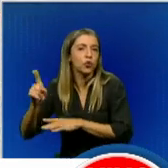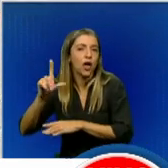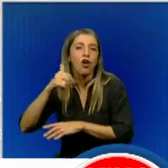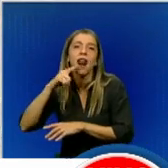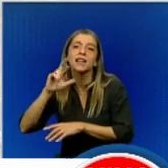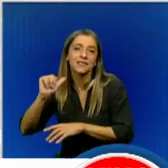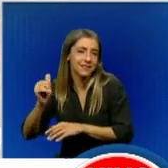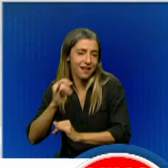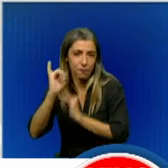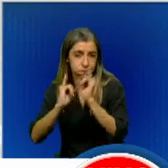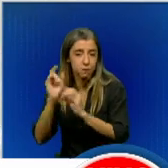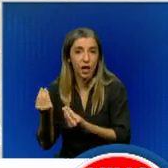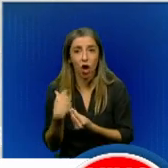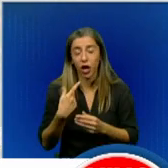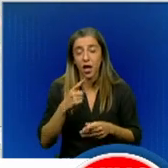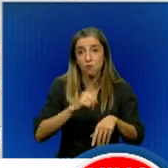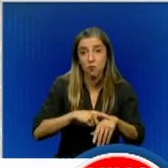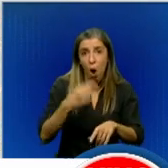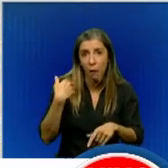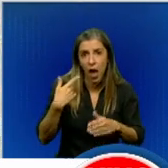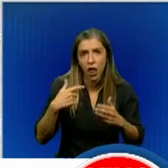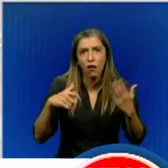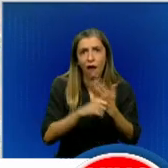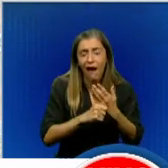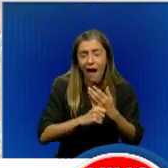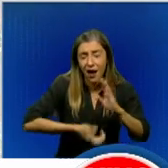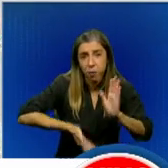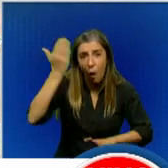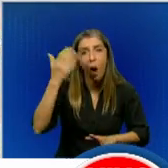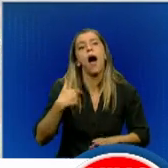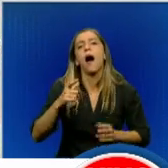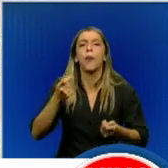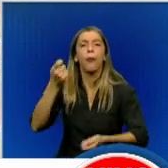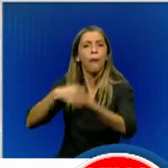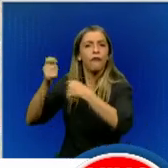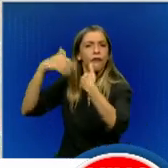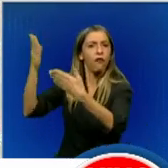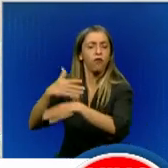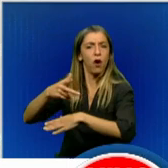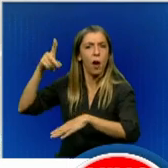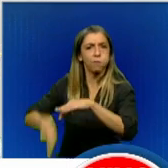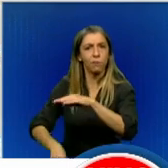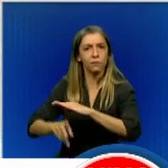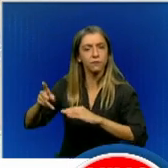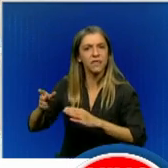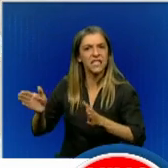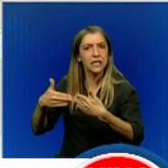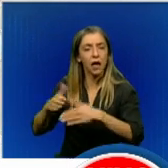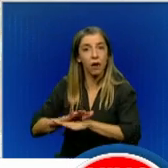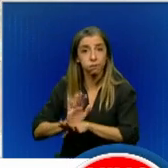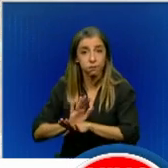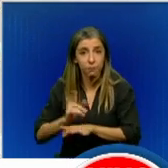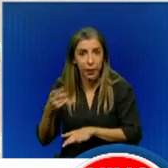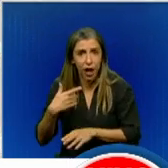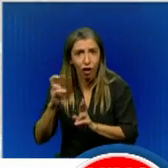astra cerraron la exportación de carne como si nos sobrarán los dólares como si nos sobran las divisas en realidad de una torpeza